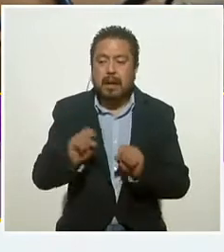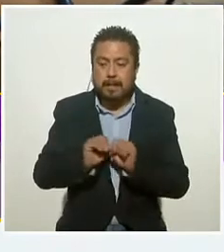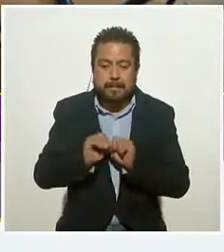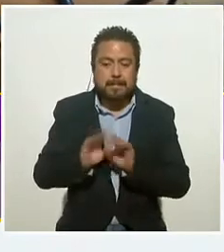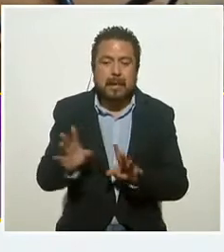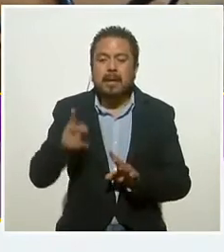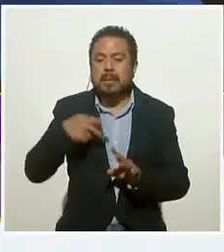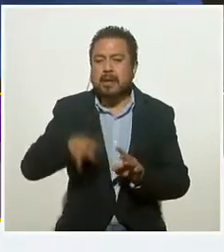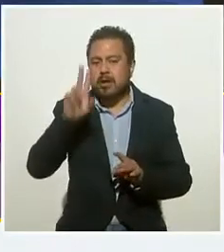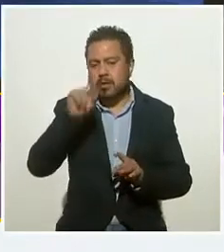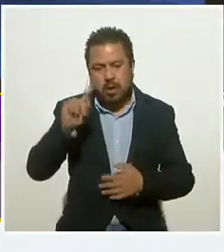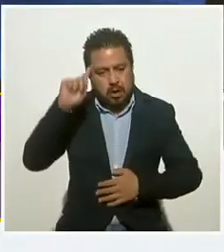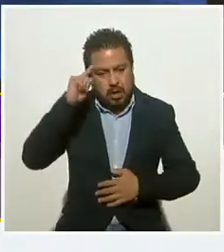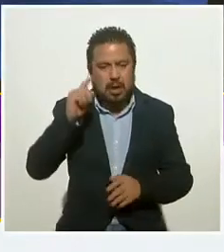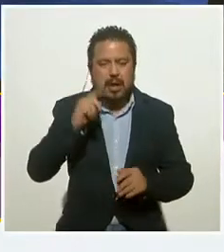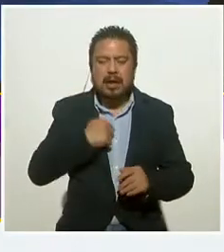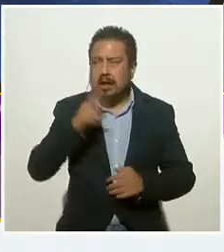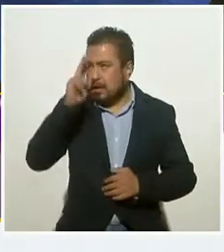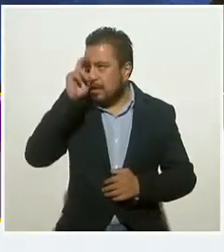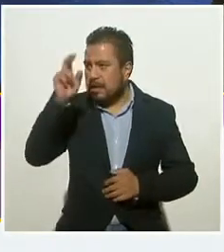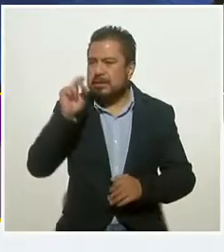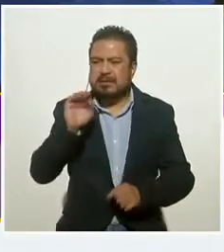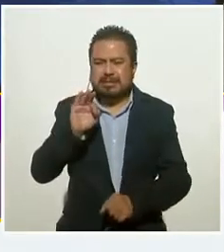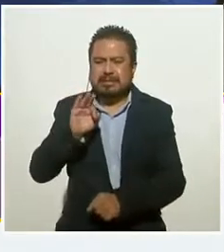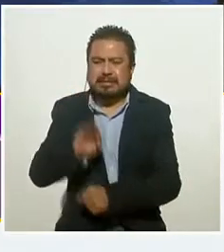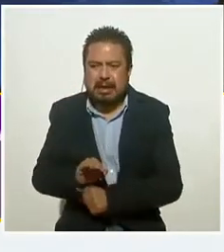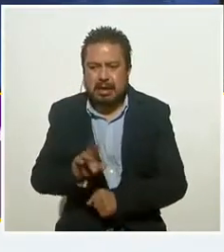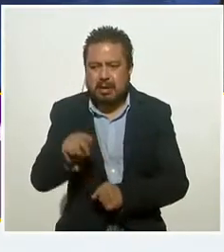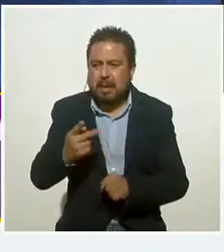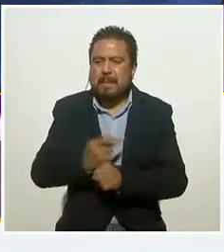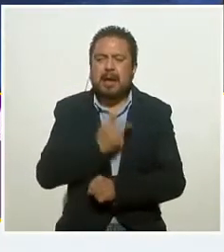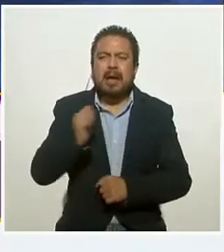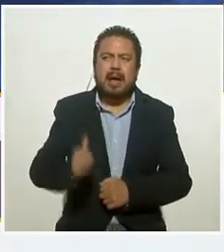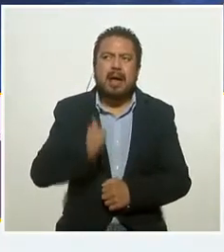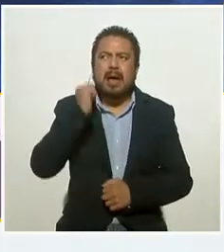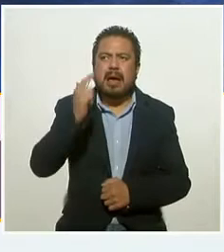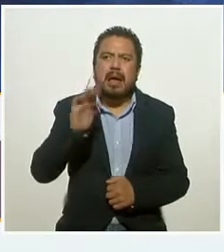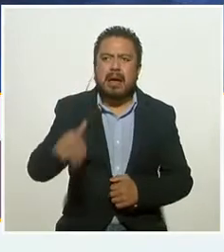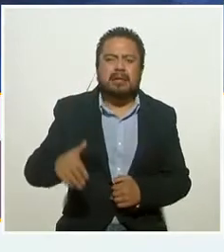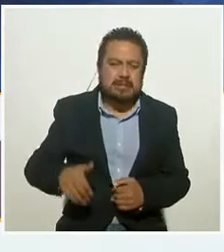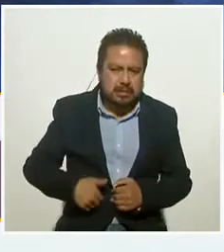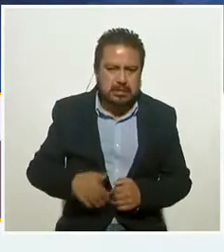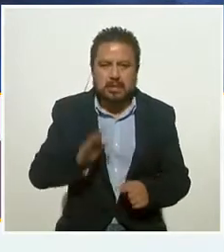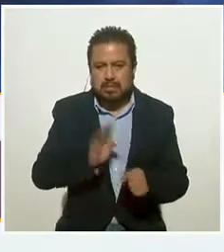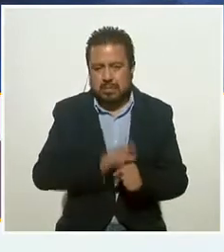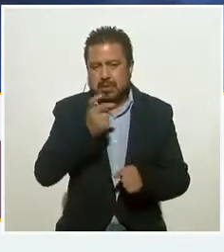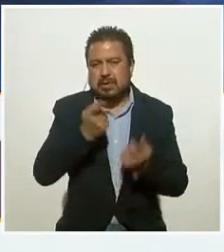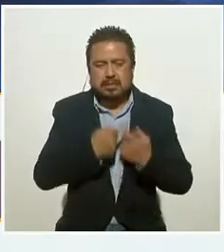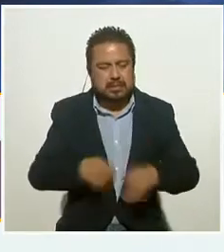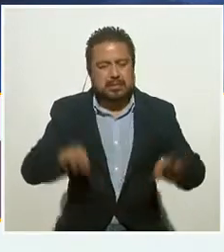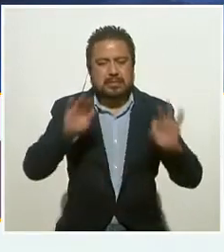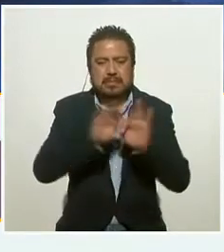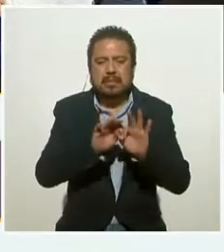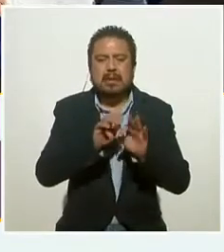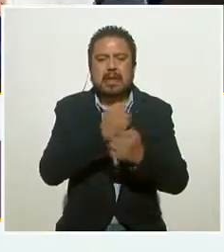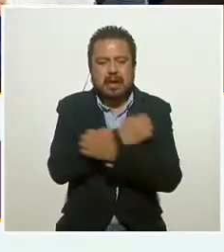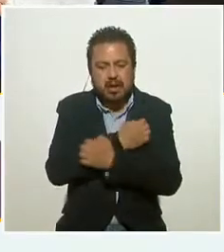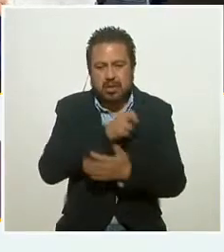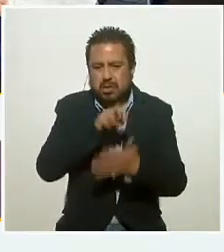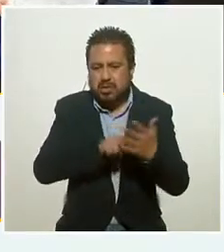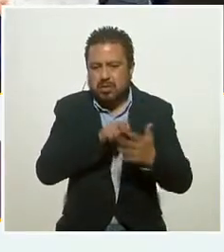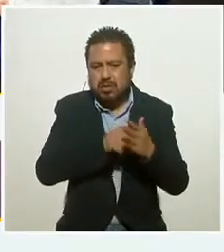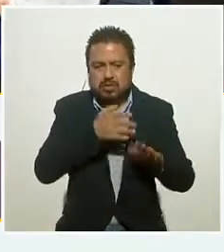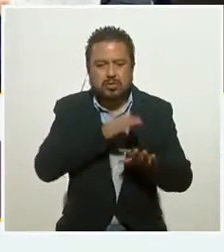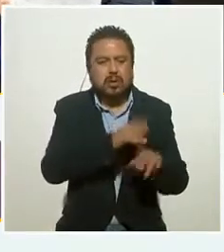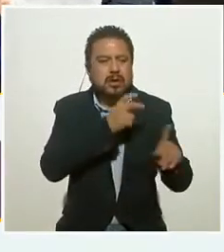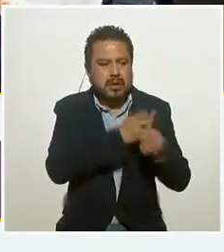pero no viene del enojo, sino viene del deseo de que no le pase, de que no se dañe. Claro. Por eso es tan importante educarnos sobre esto,